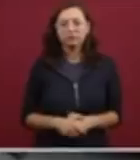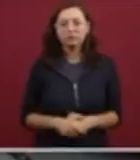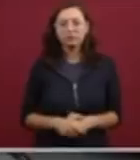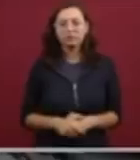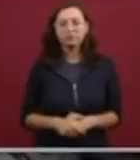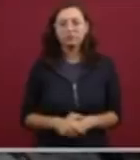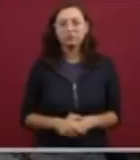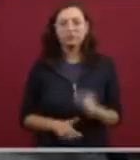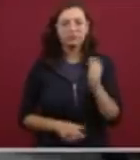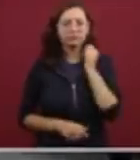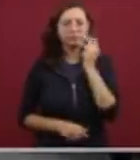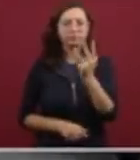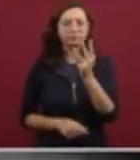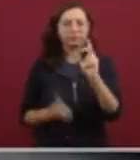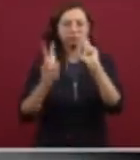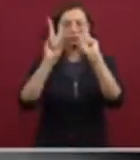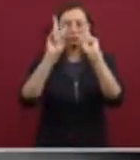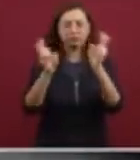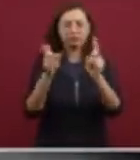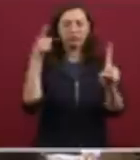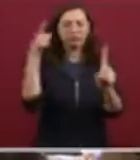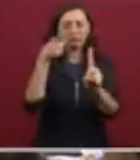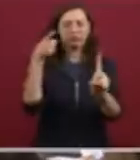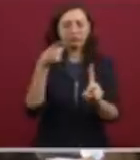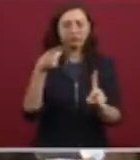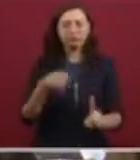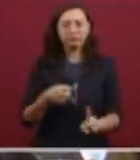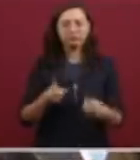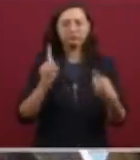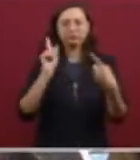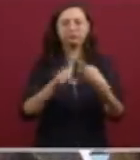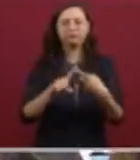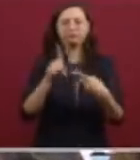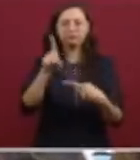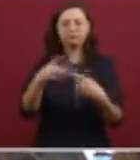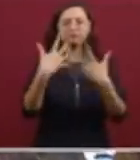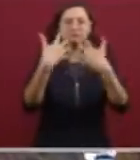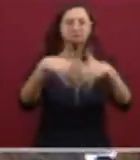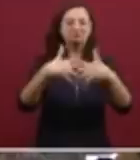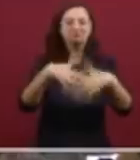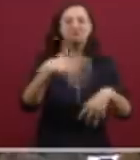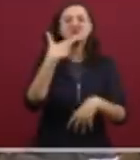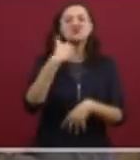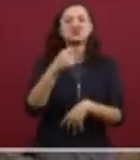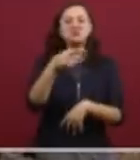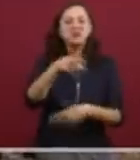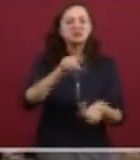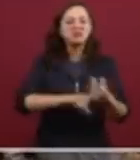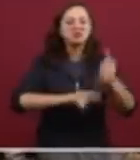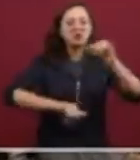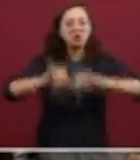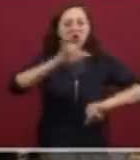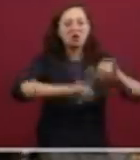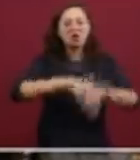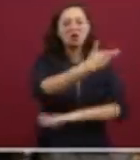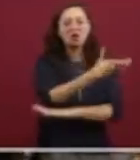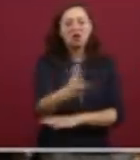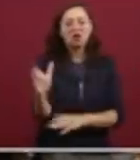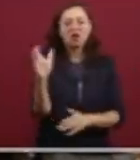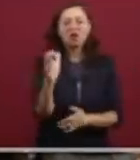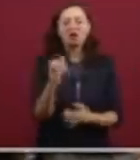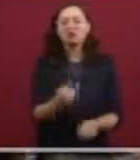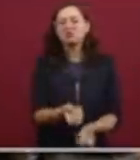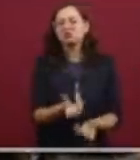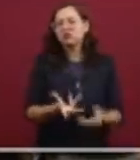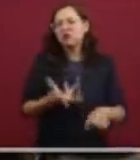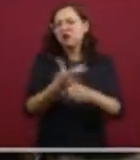Consultarle tres temas muy puntuales. Sobre el asunto de la planta chatarra de fertilizantes, para ponerla en operación, ¿ya tienen calculado